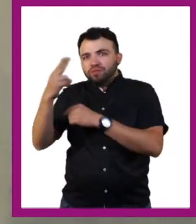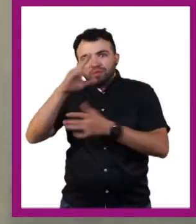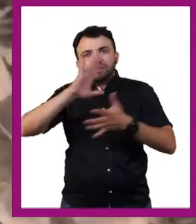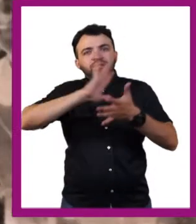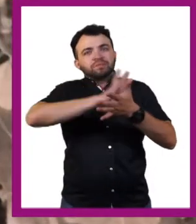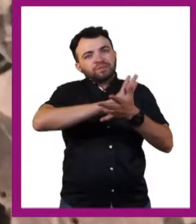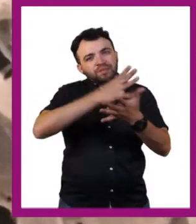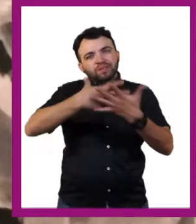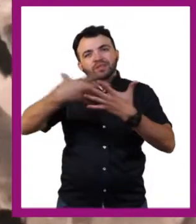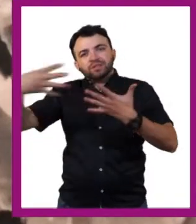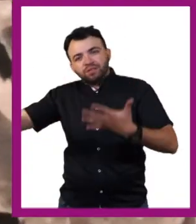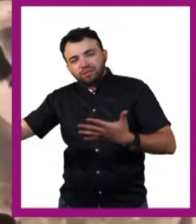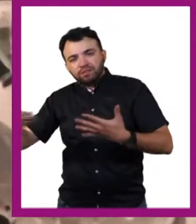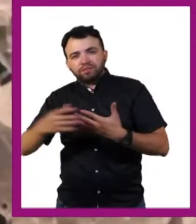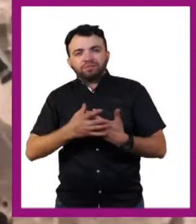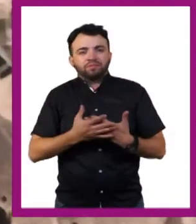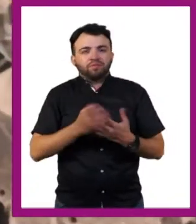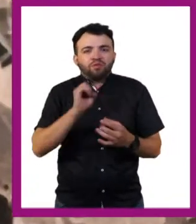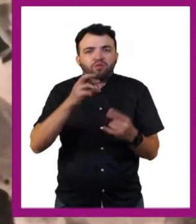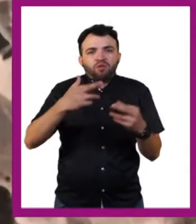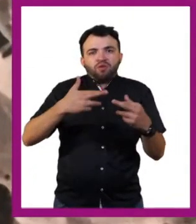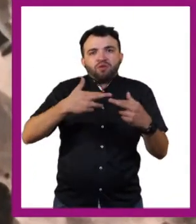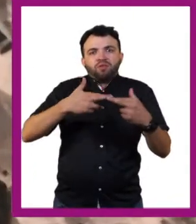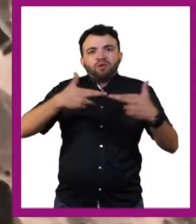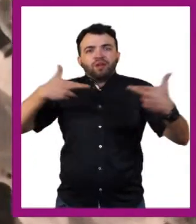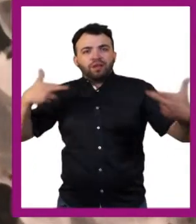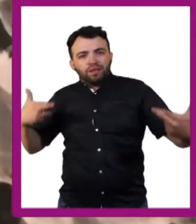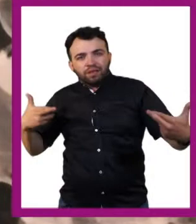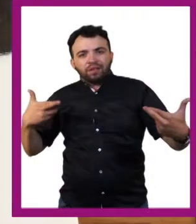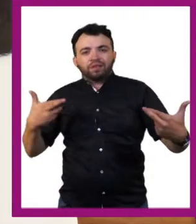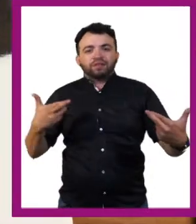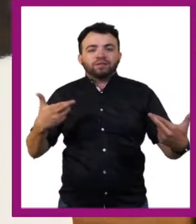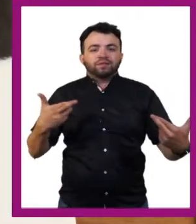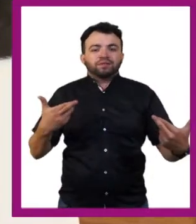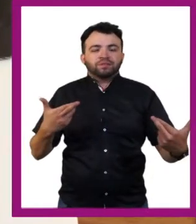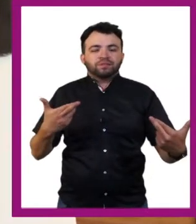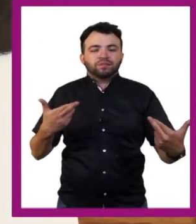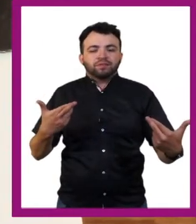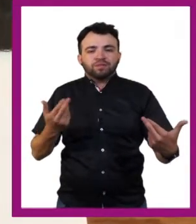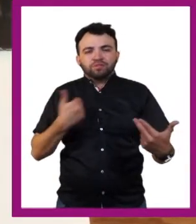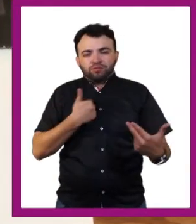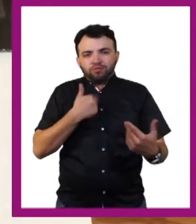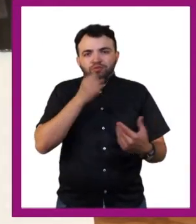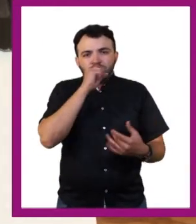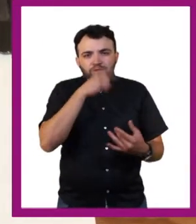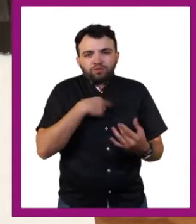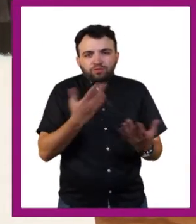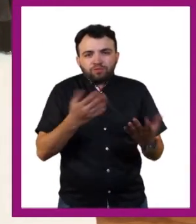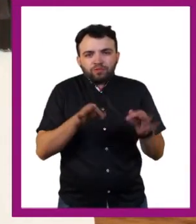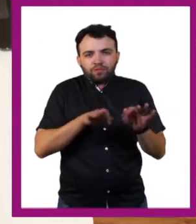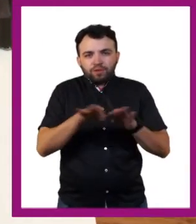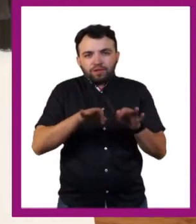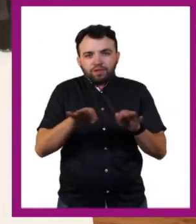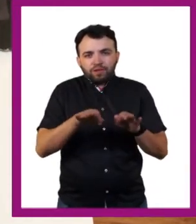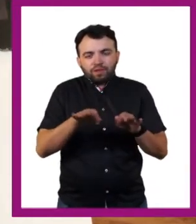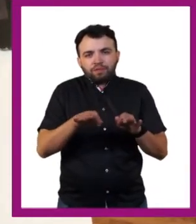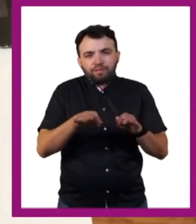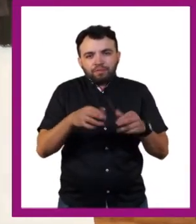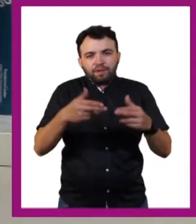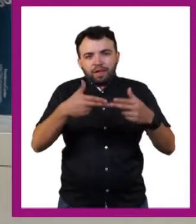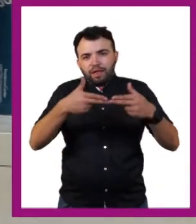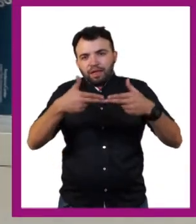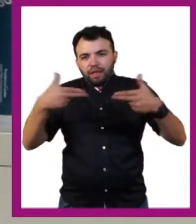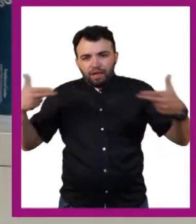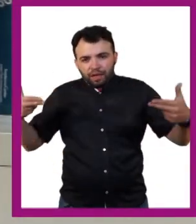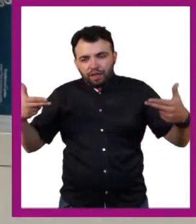lo puedes hacer con hilos. Últimamente se trabaja mucho con hilos y de hecho yo estoy como metiéndome en eso y es como súper interesante. Entonces